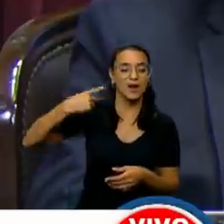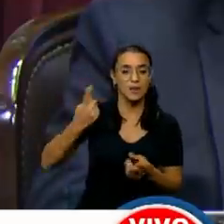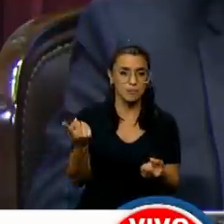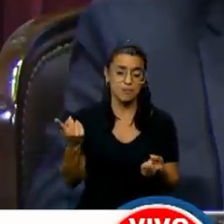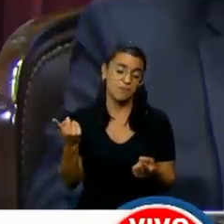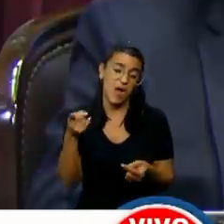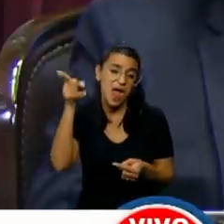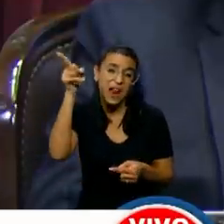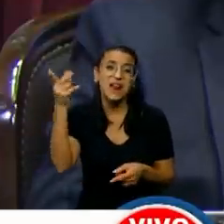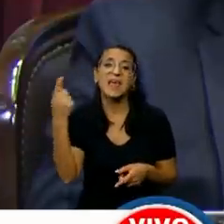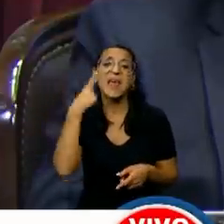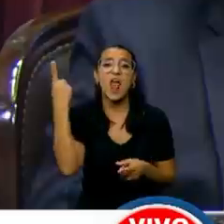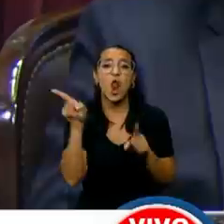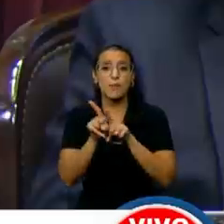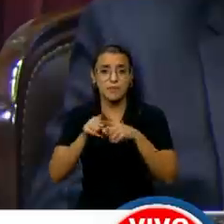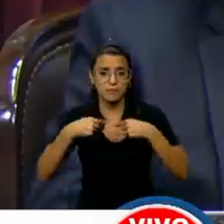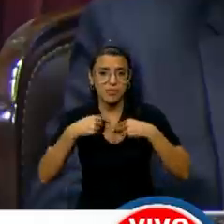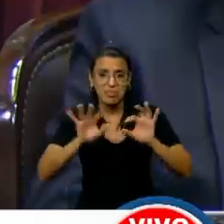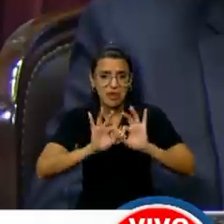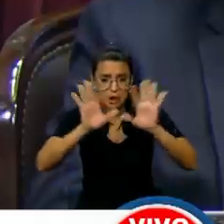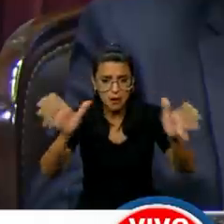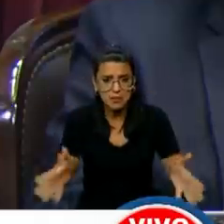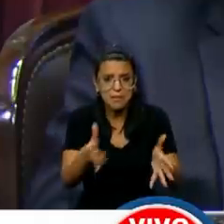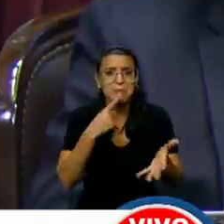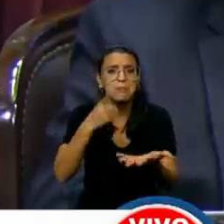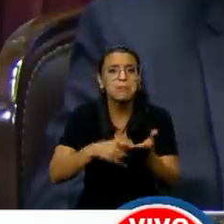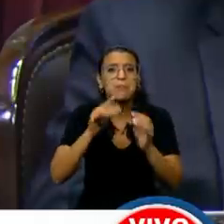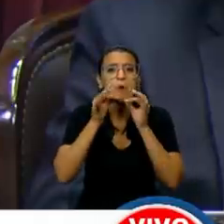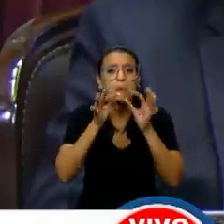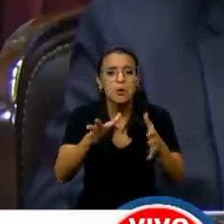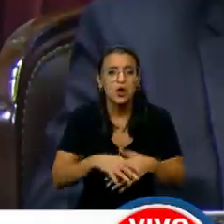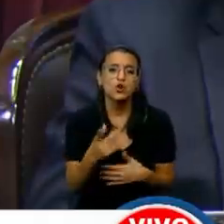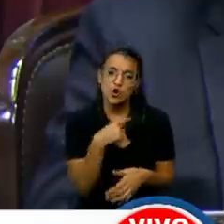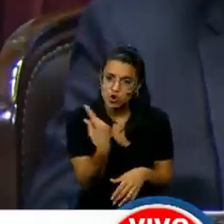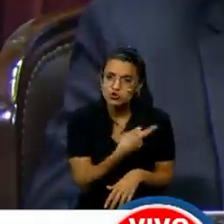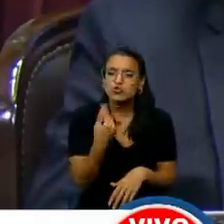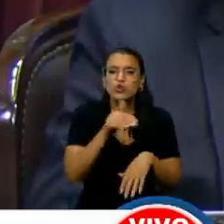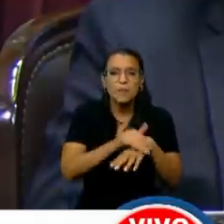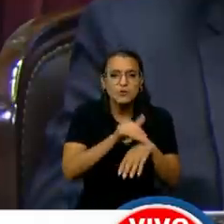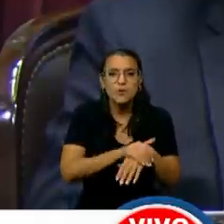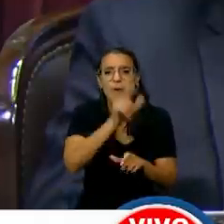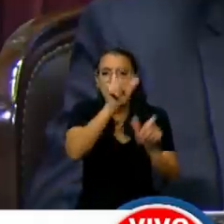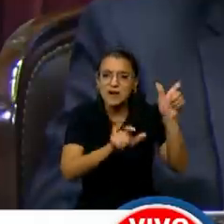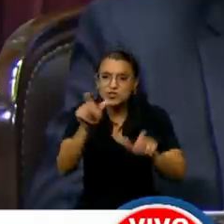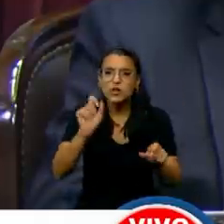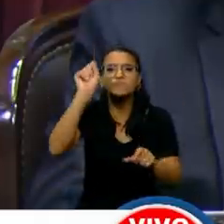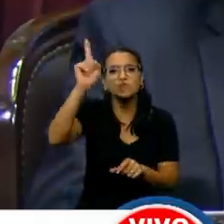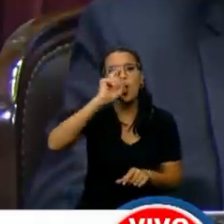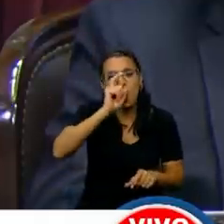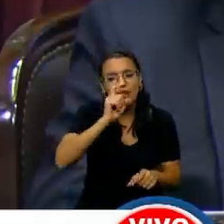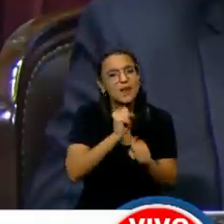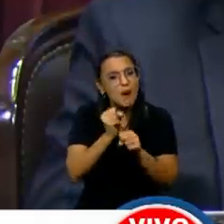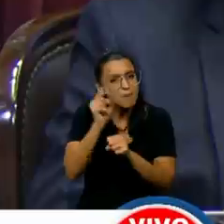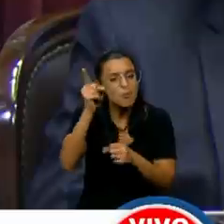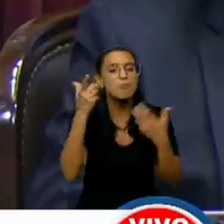cree lo mismo ello nos da mucha libertad de decidir de hacer nosotros estamos comprometido con el pueblo de corriente y trabajamos para el pueblo corriente y